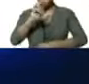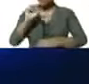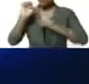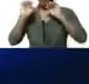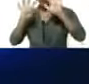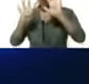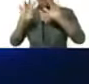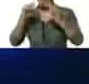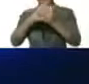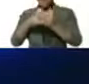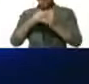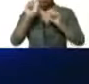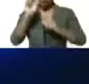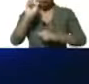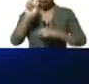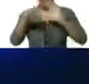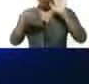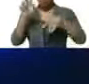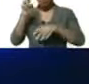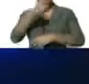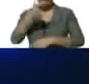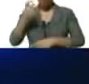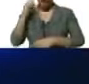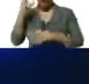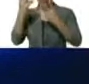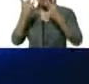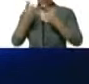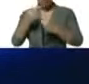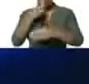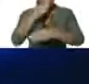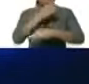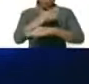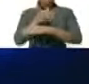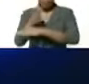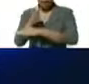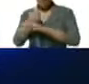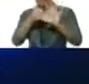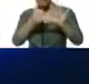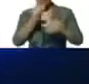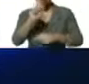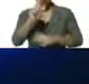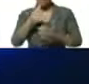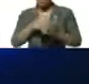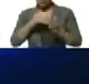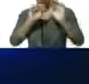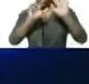16.129.012 personas. De allí nos ha dado un número a visitar de